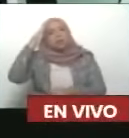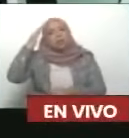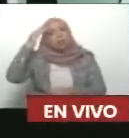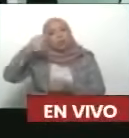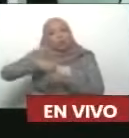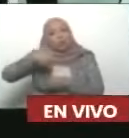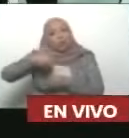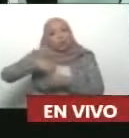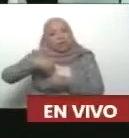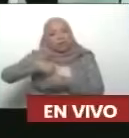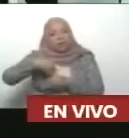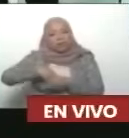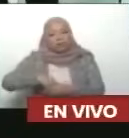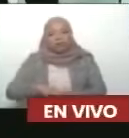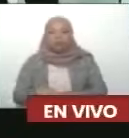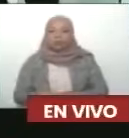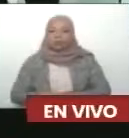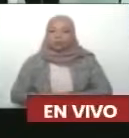votar.